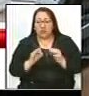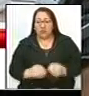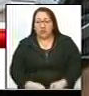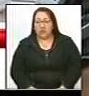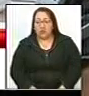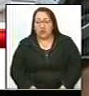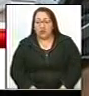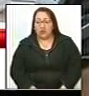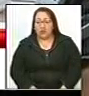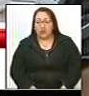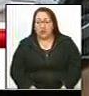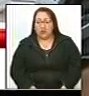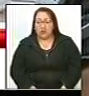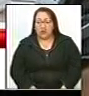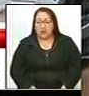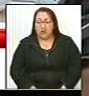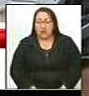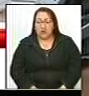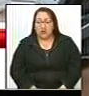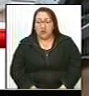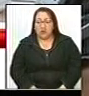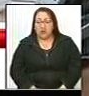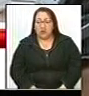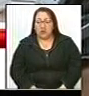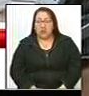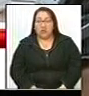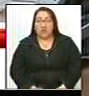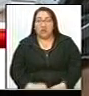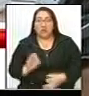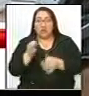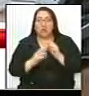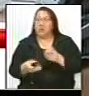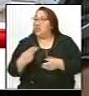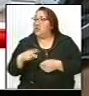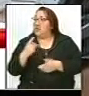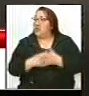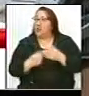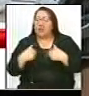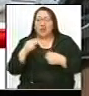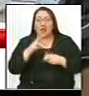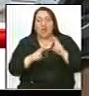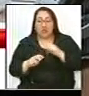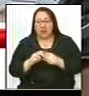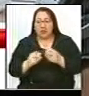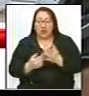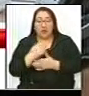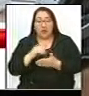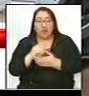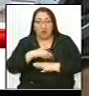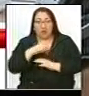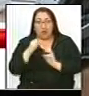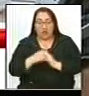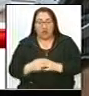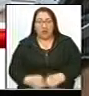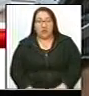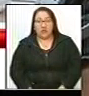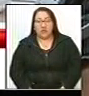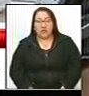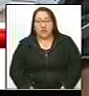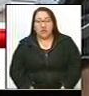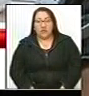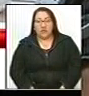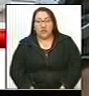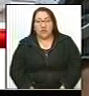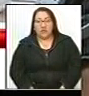los costos se habían incrementado. Había que revisar nuevamente el proyecto en términos de